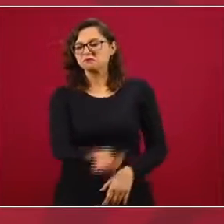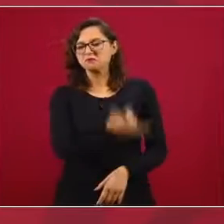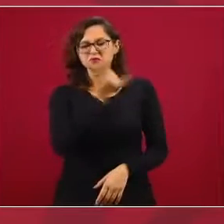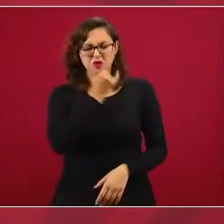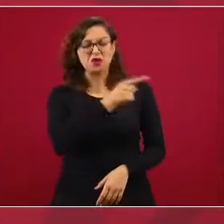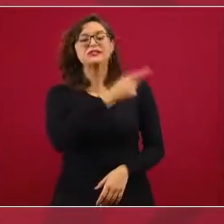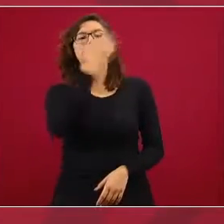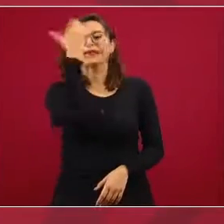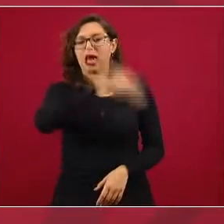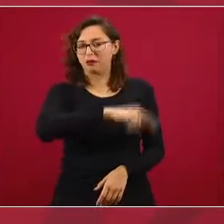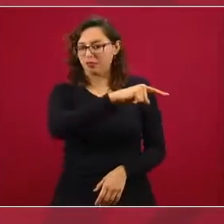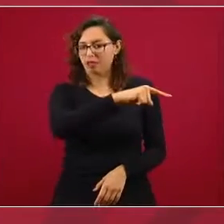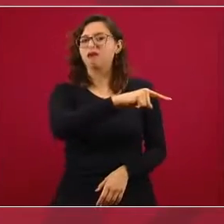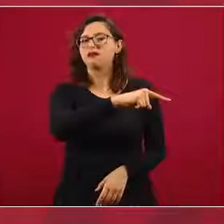fraude.